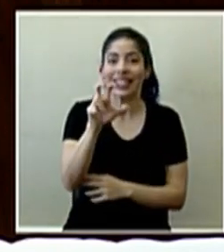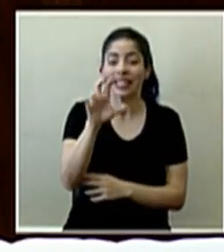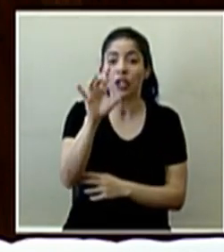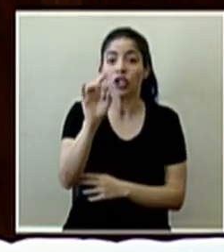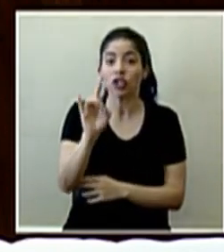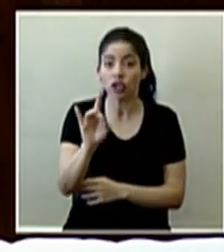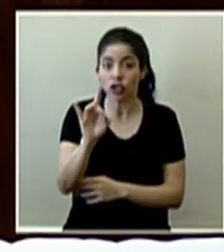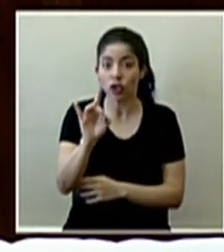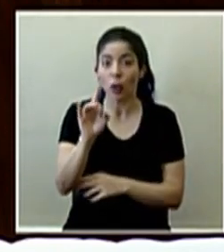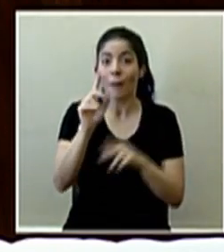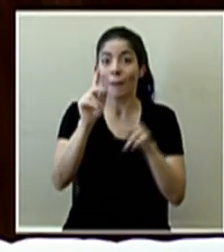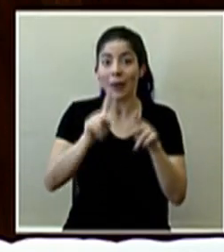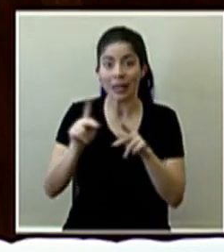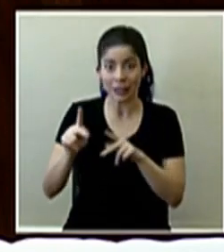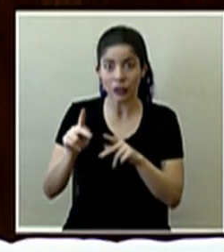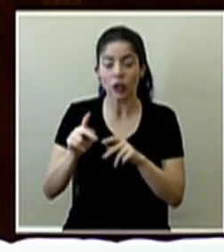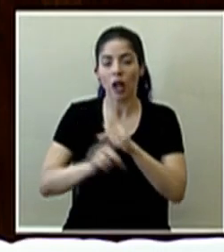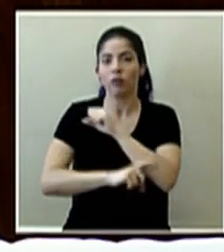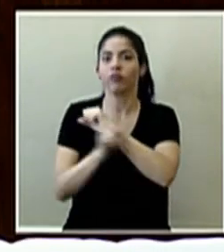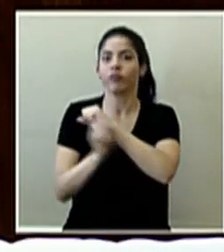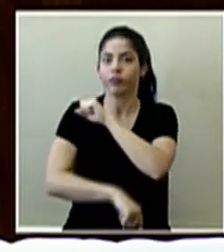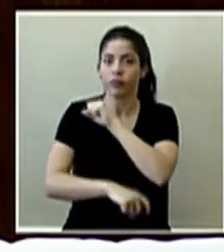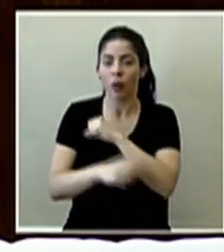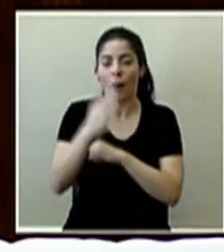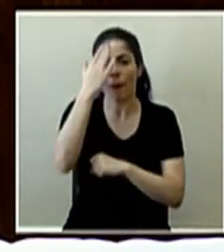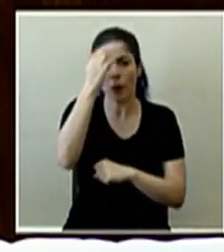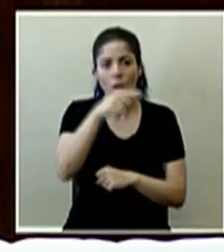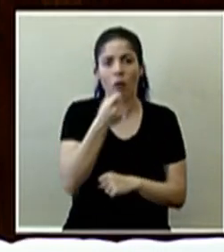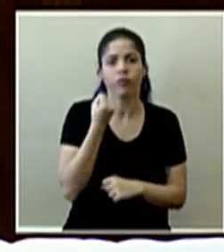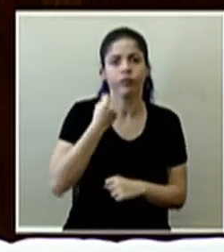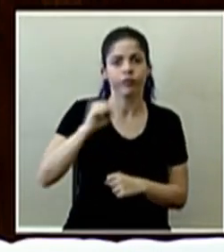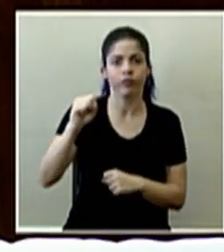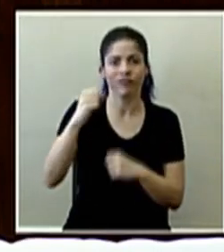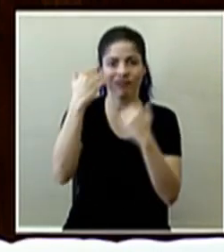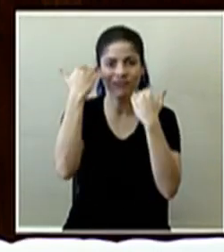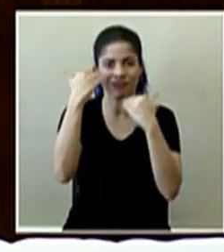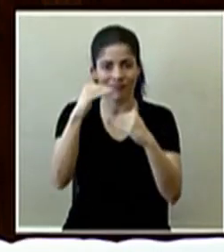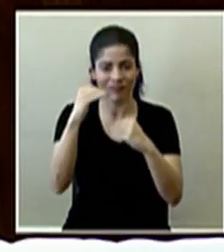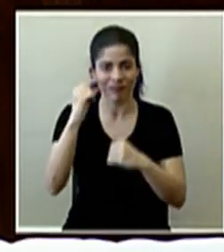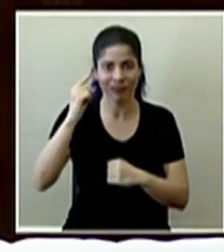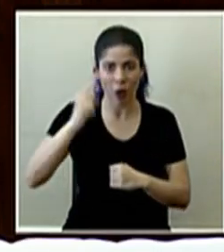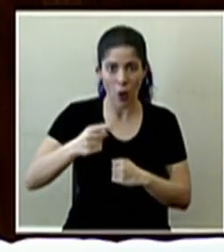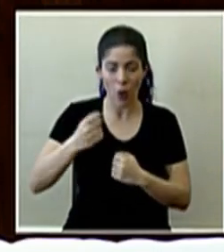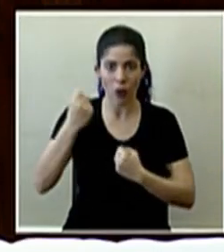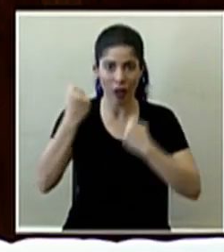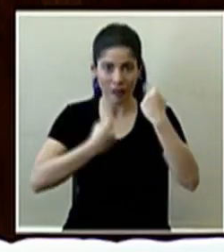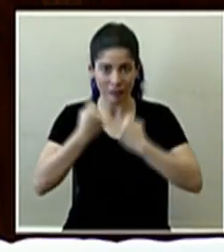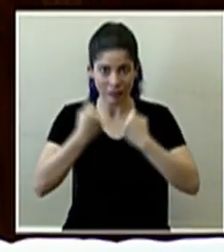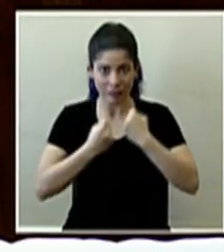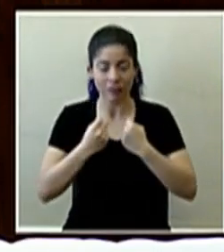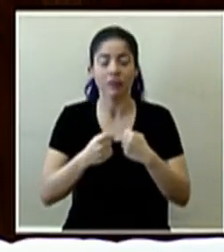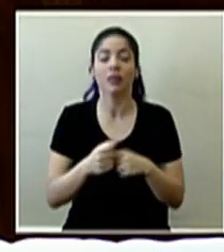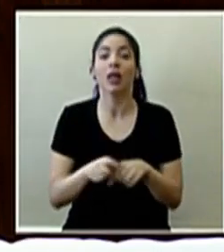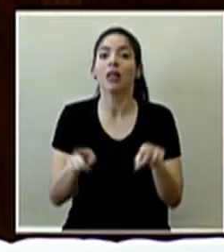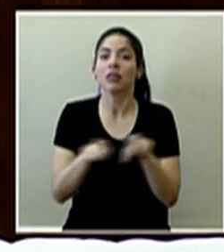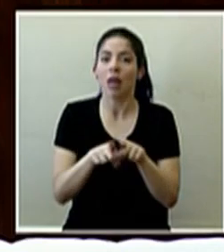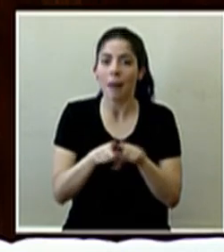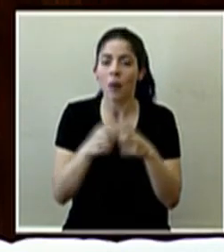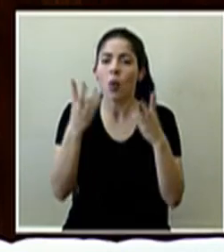308 conductores fueron sancionados por irrespetar la restricción vehicular sanitaria. Además, se